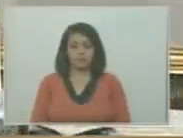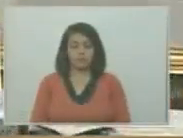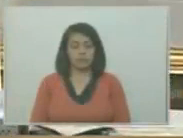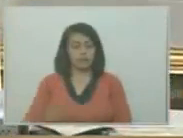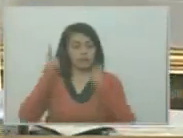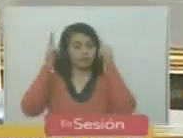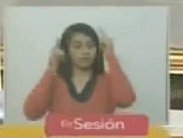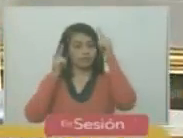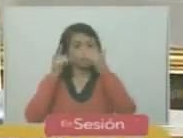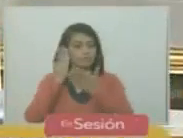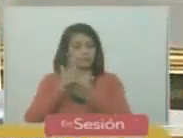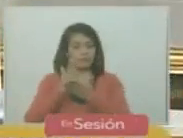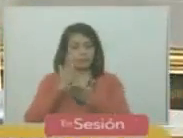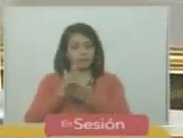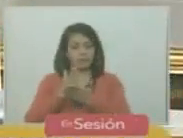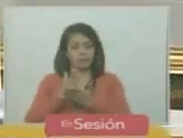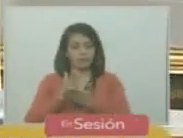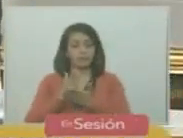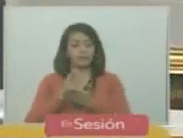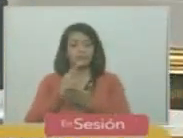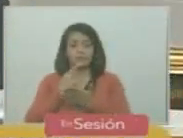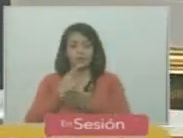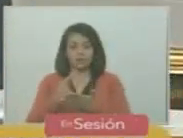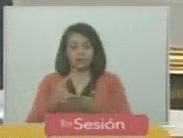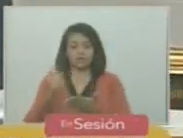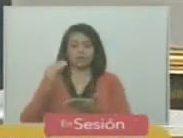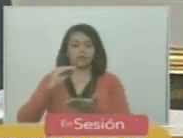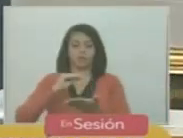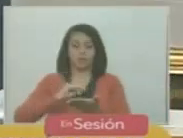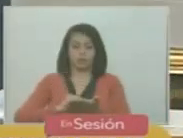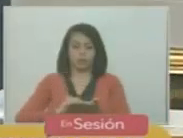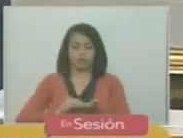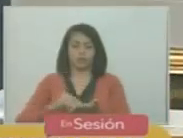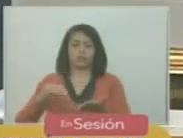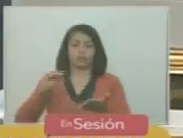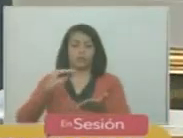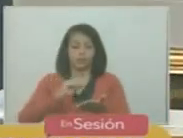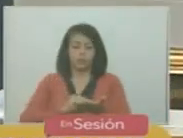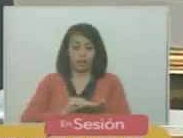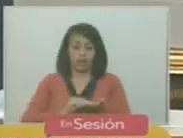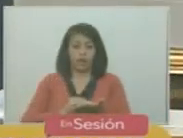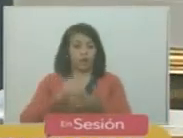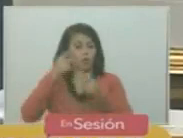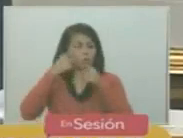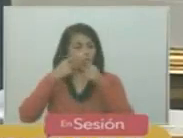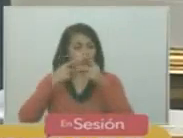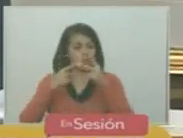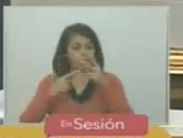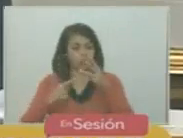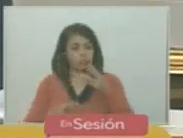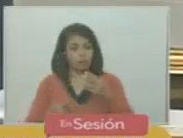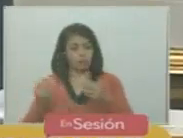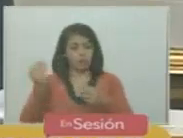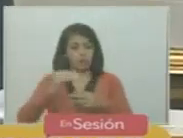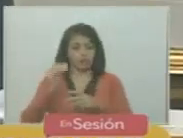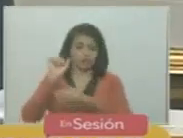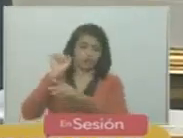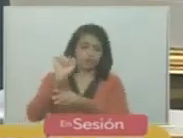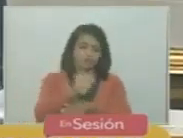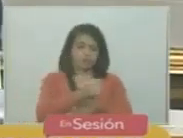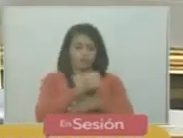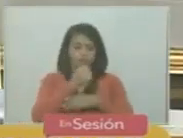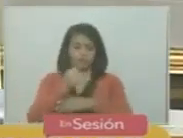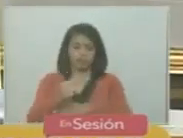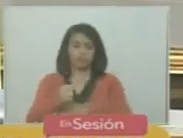Chávez siempre insistía que una de las causas de la derrota sufrida